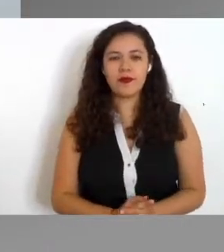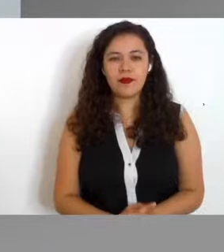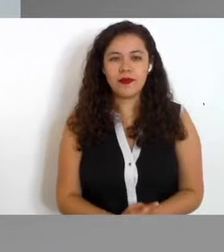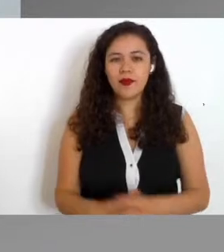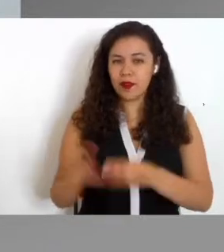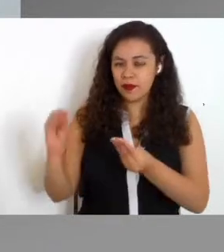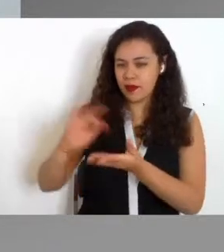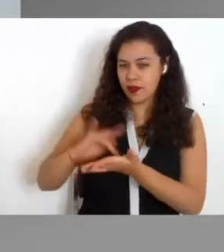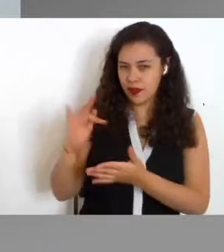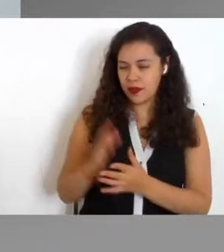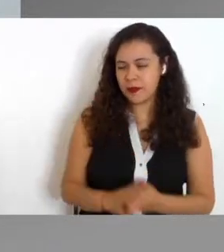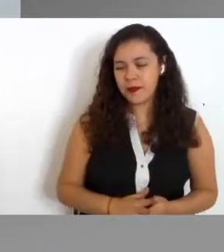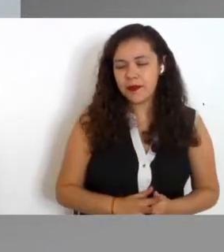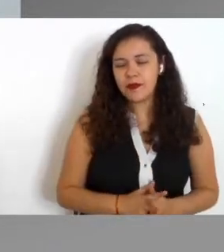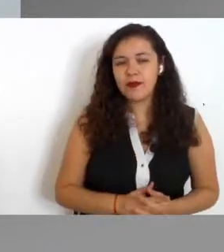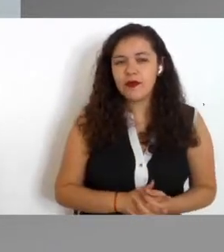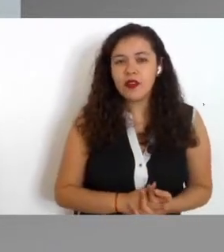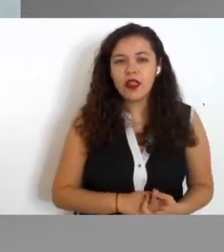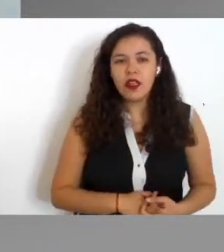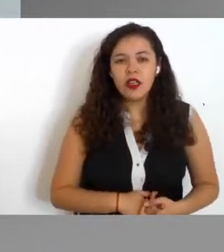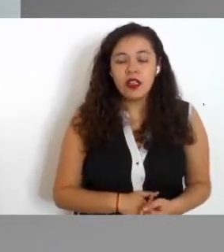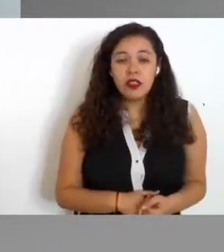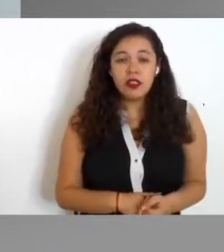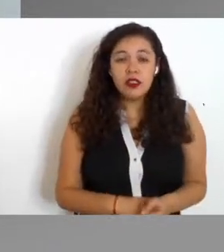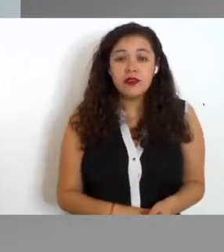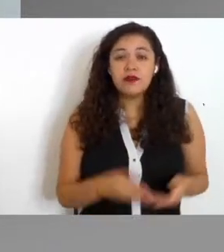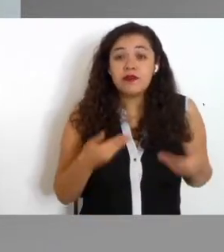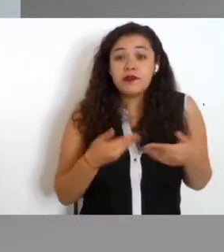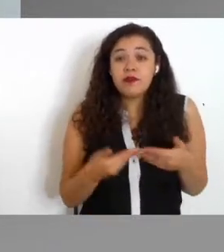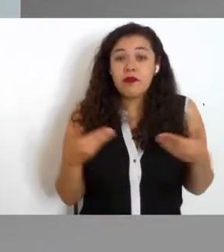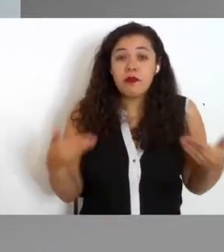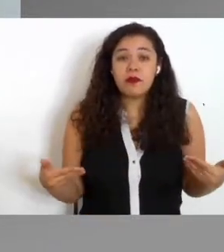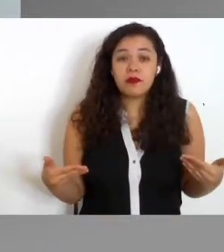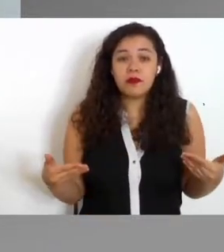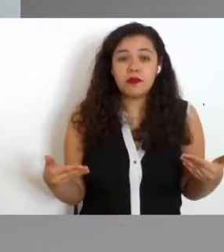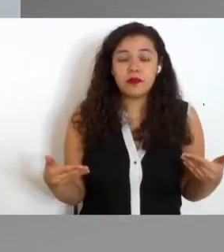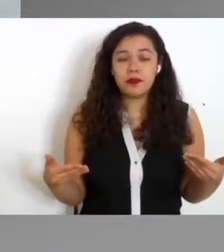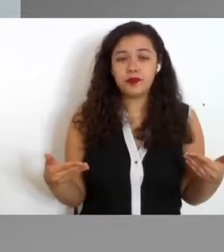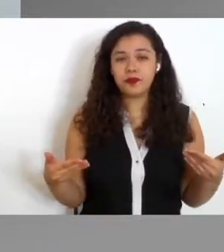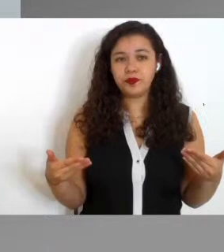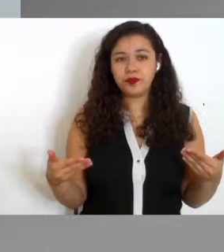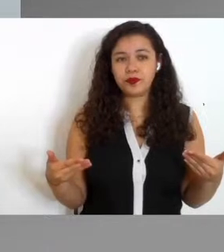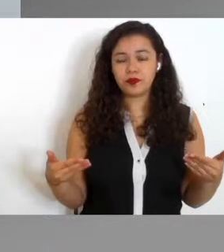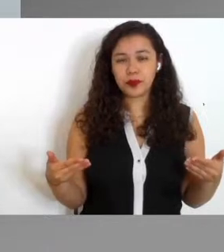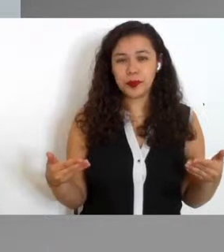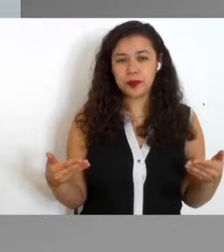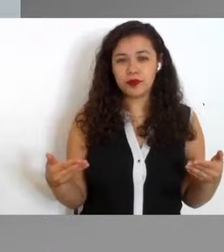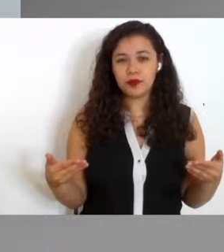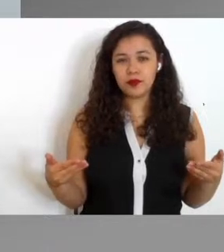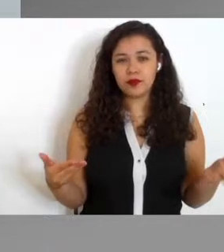Bueno, el llegar a este momento, pues nos tomó